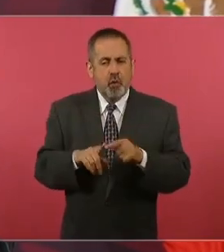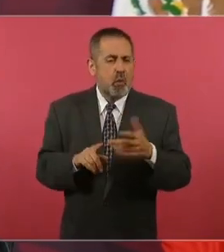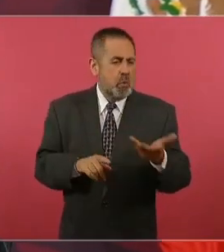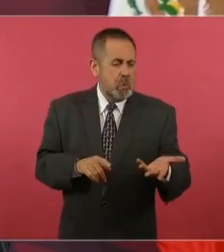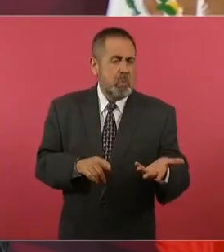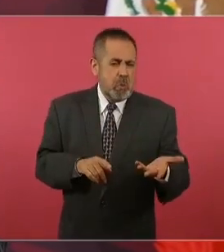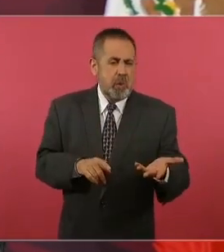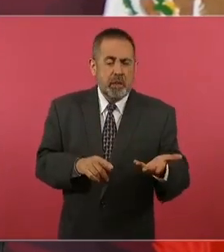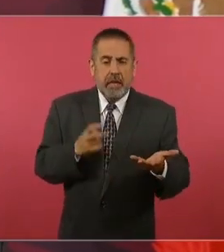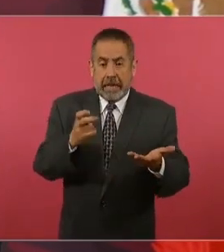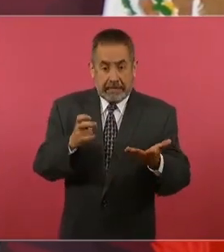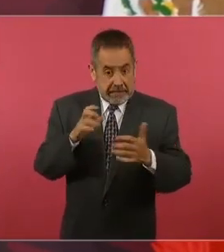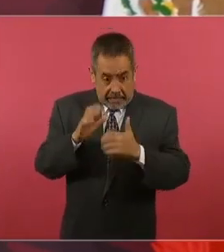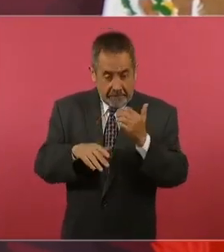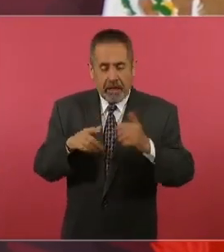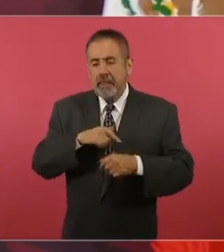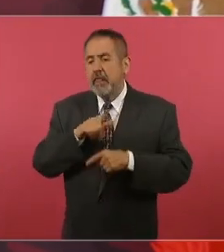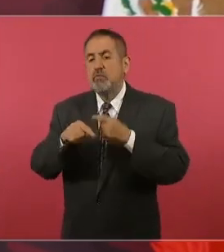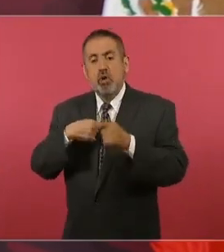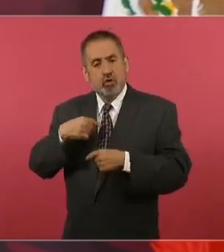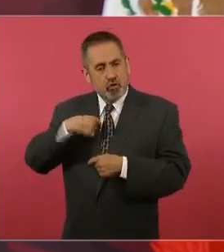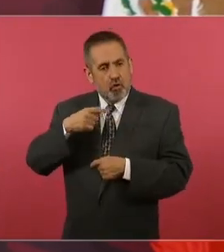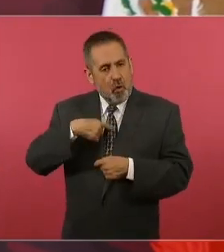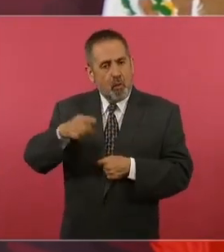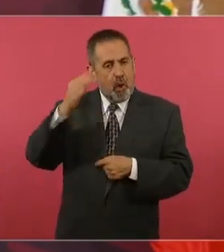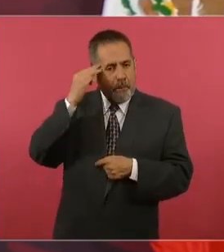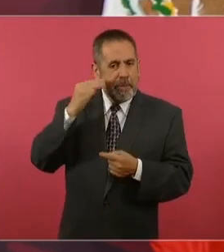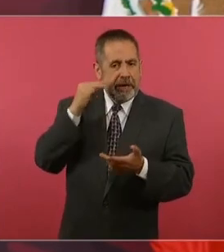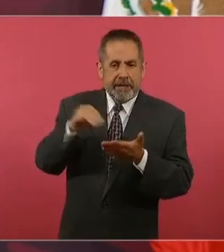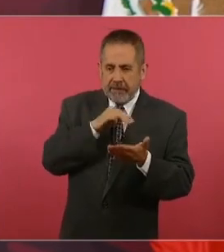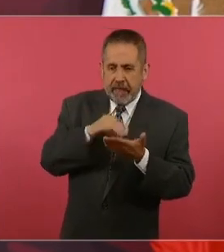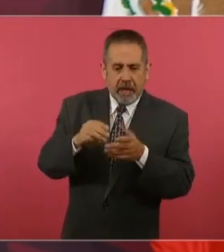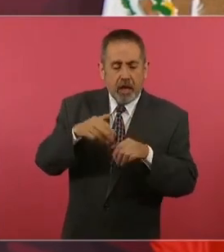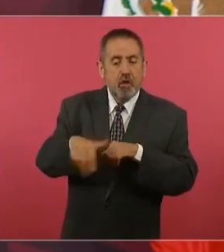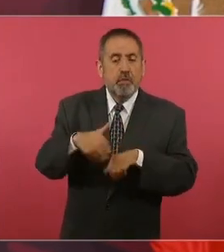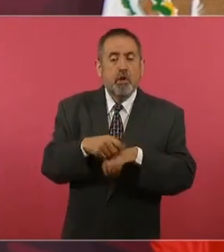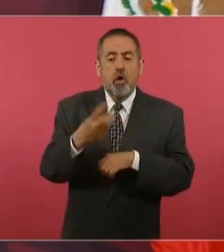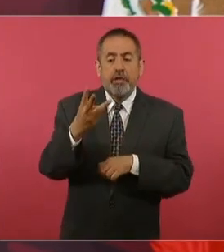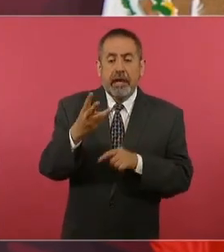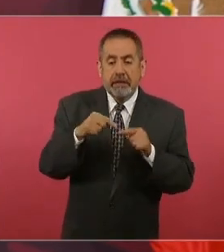de ahí sobrevolamos a Mérida, todo el tramo 3,